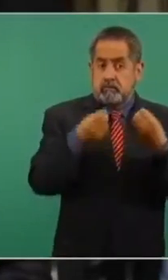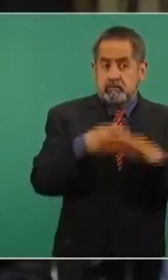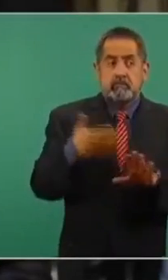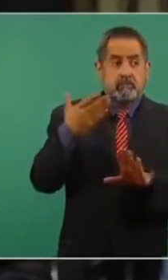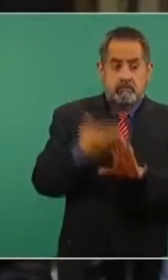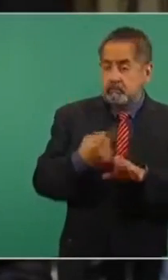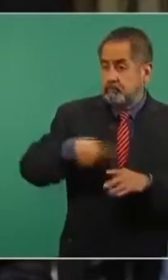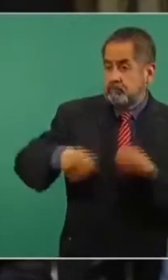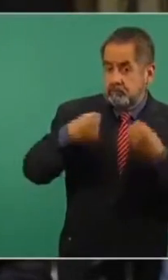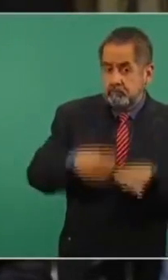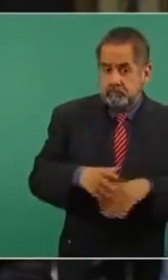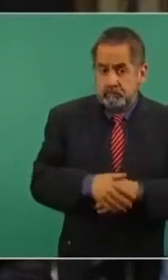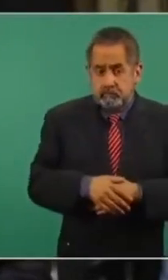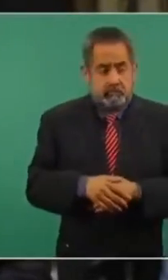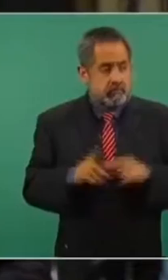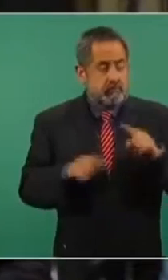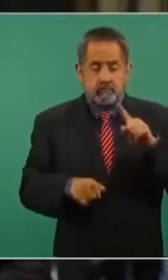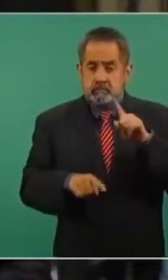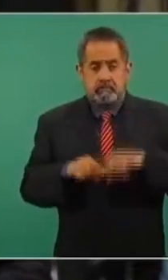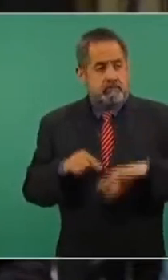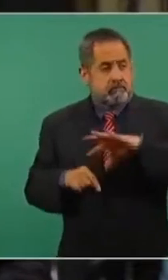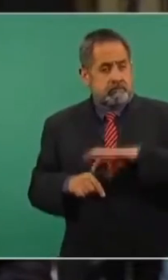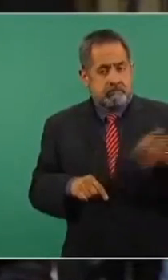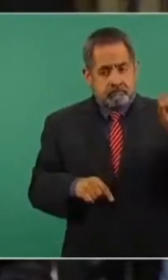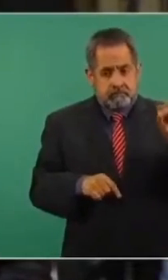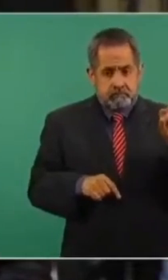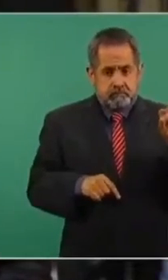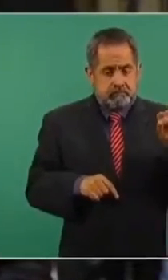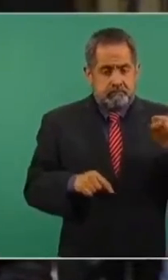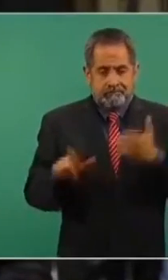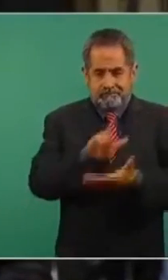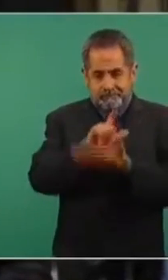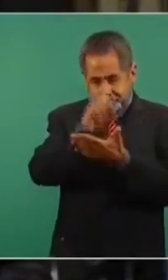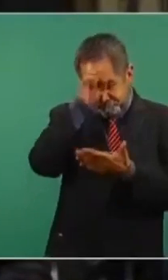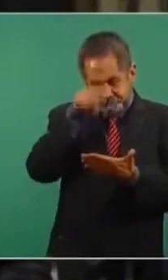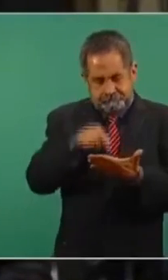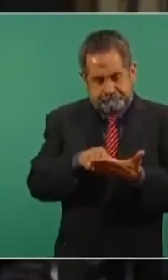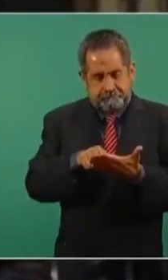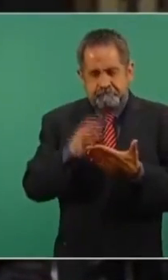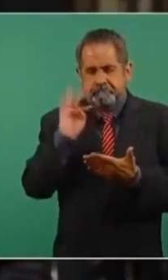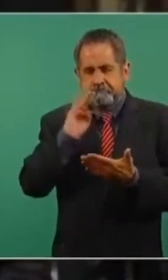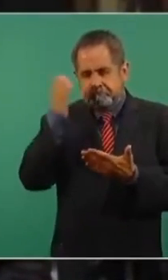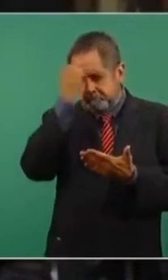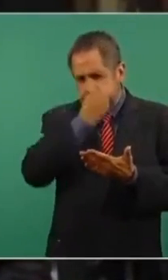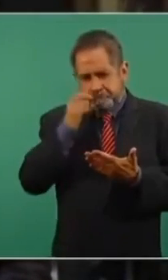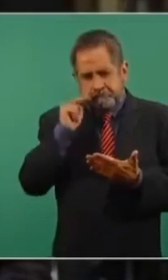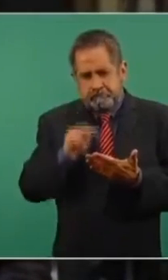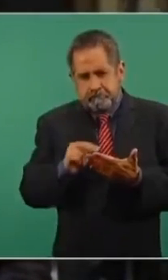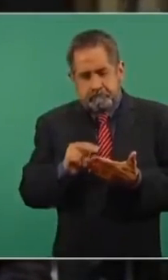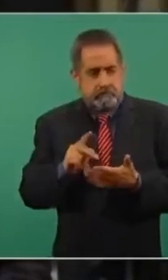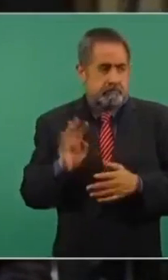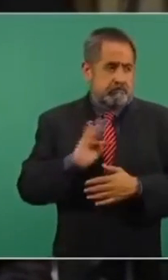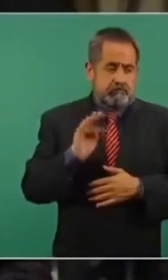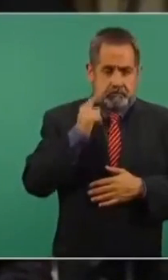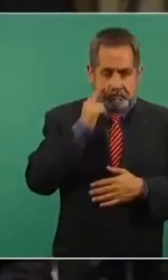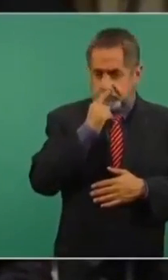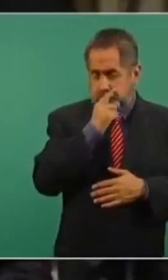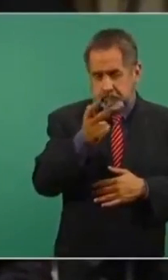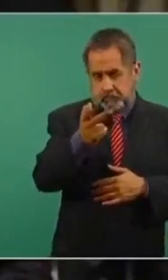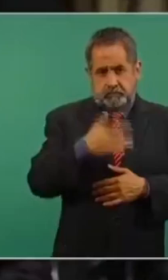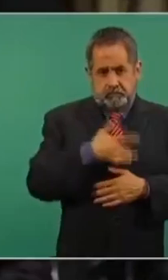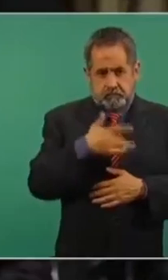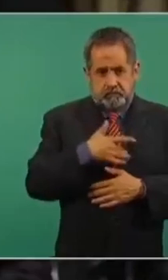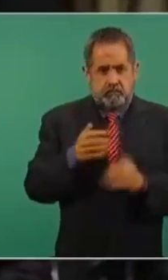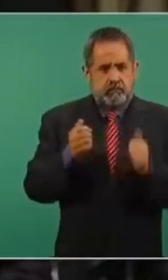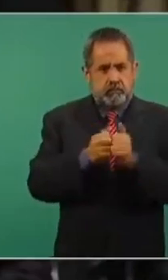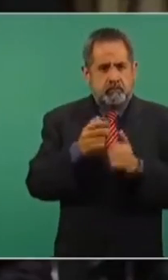nación, es un despojo a la nación esa ley minera. Si se revisara y ustedes,